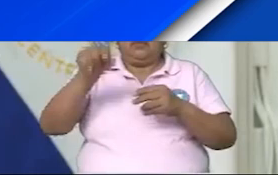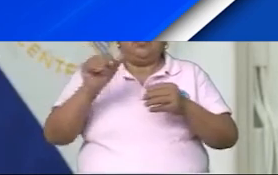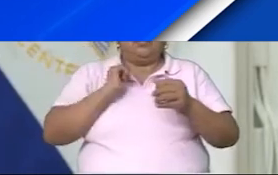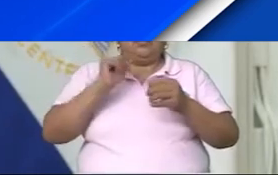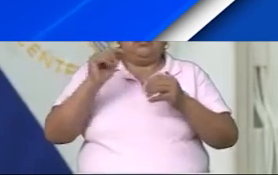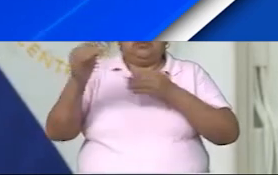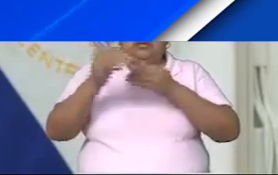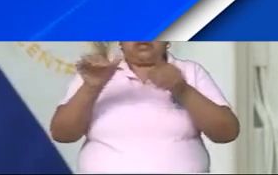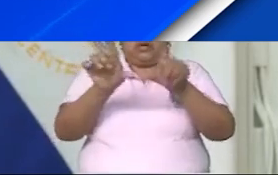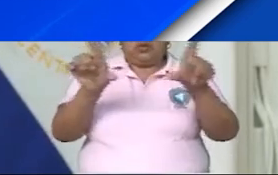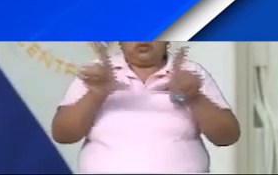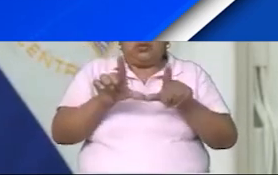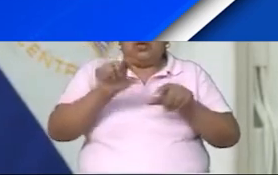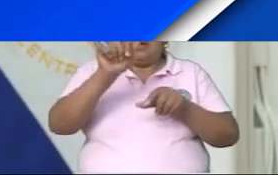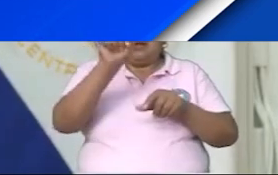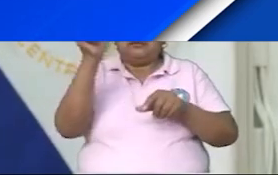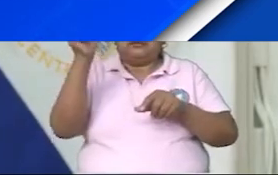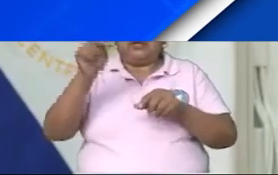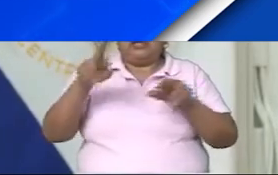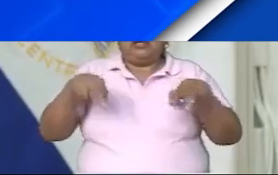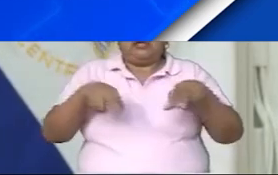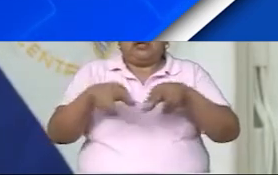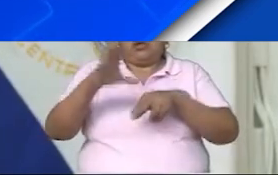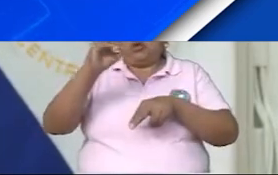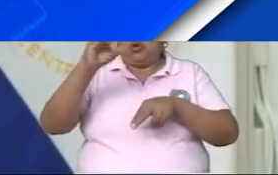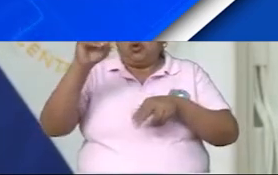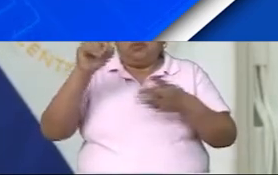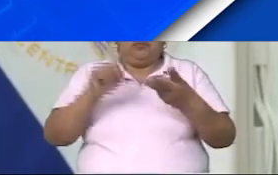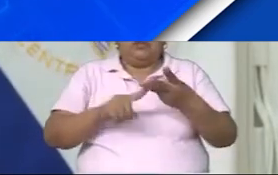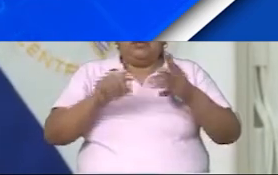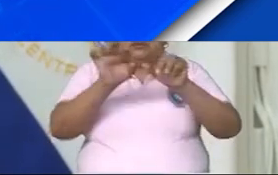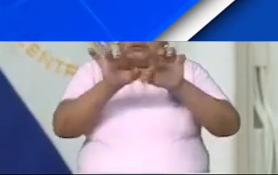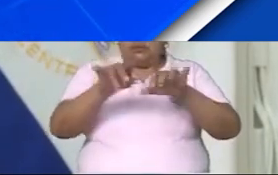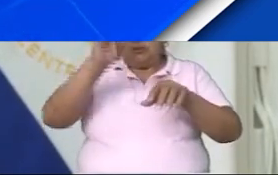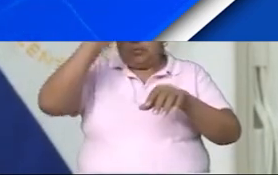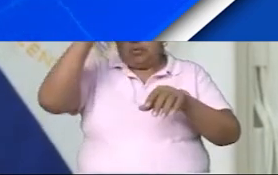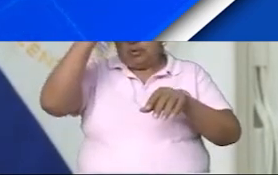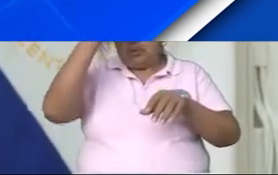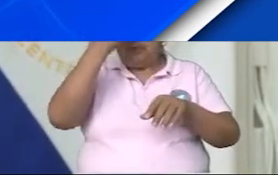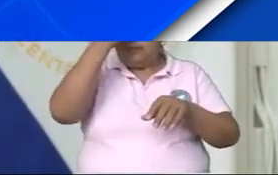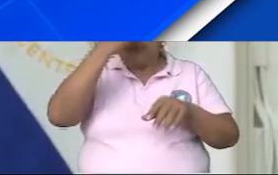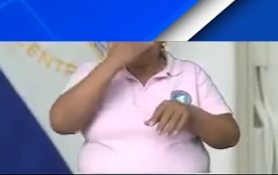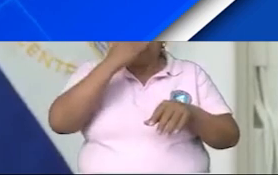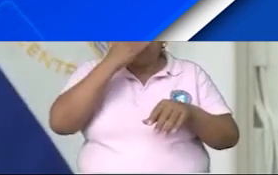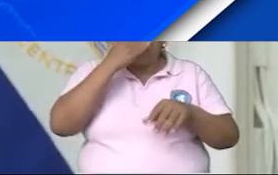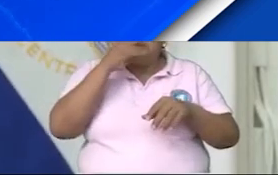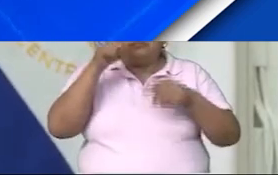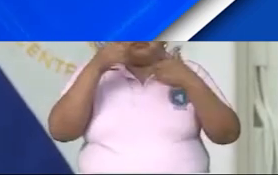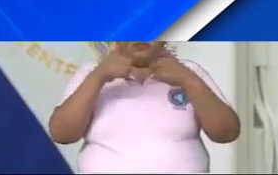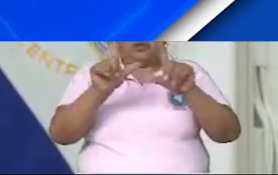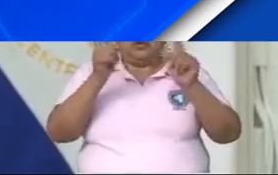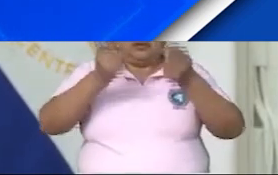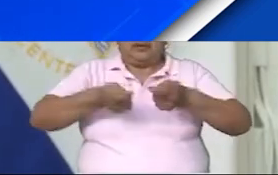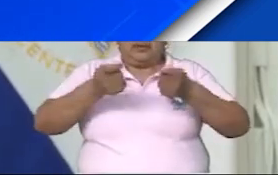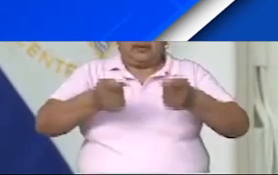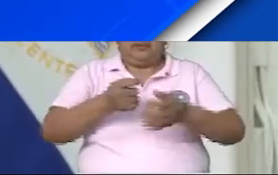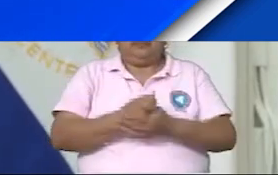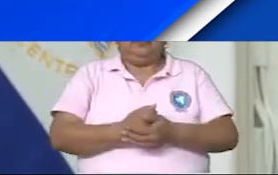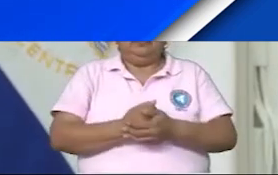Azán, Río Coco, y fue secretario político del FSLN en Granada.